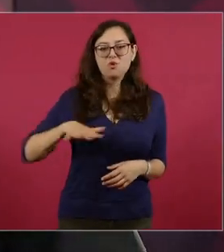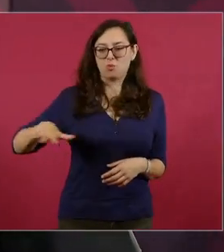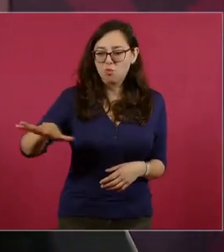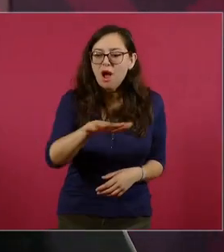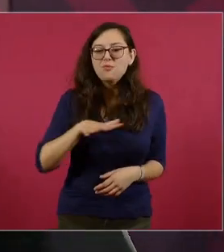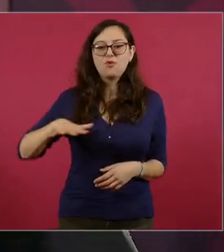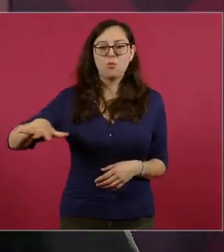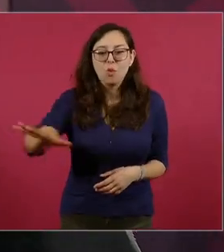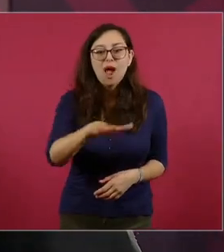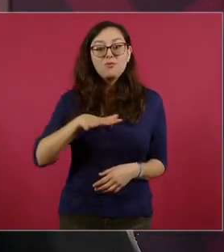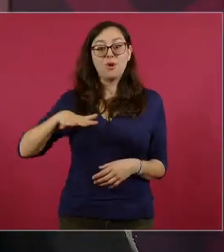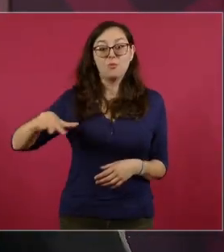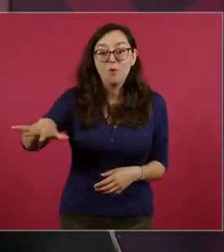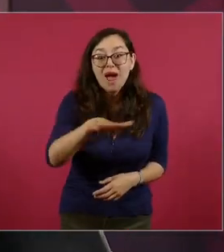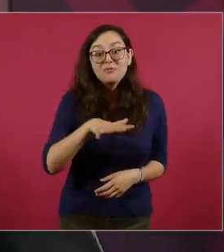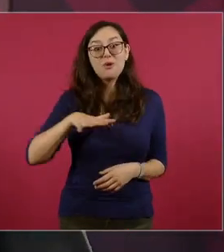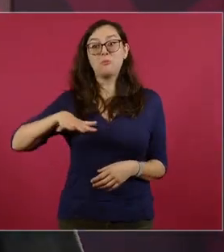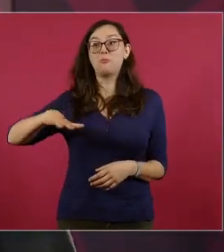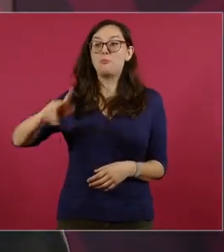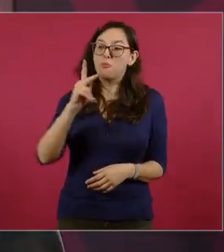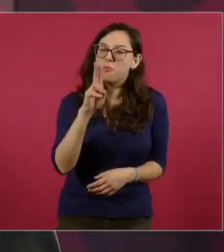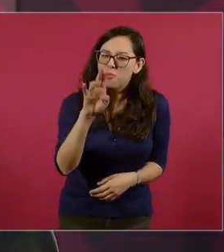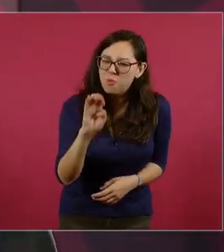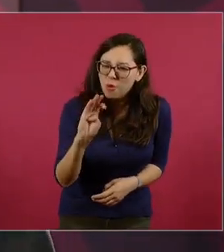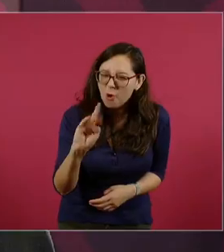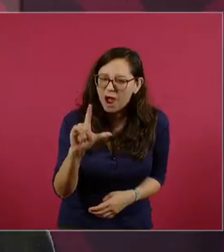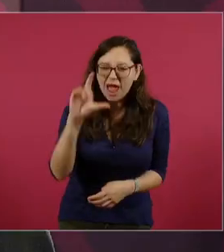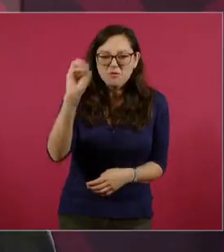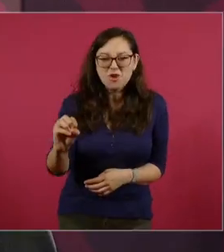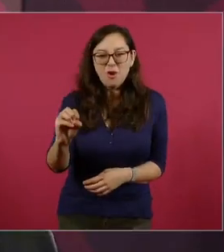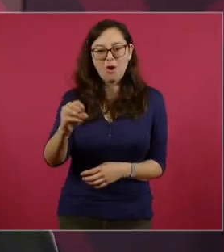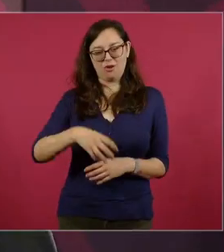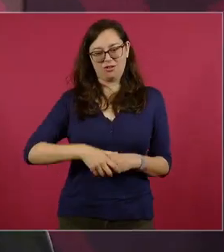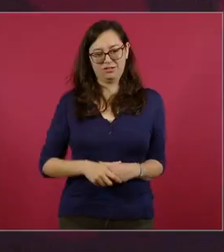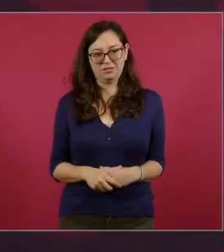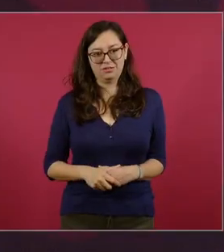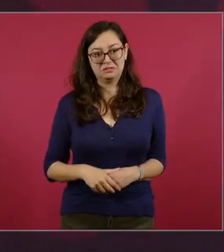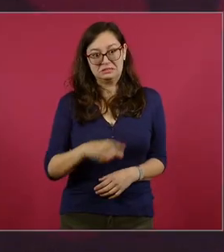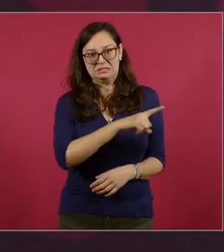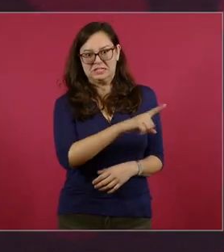les guste a los de las élites,